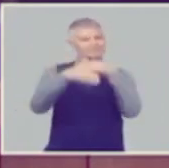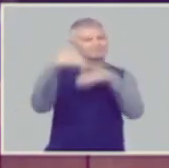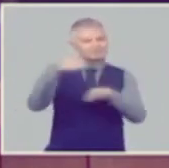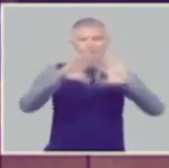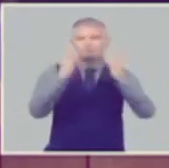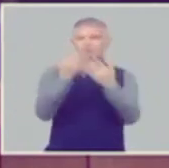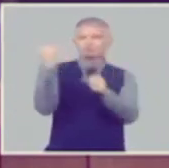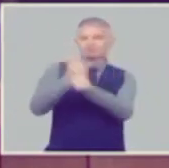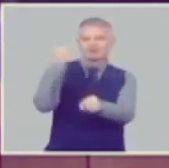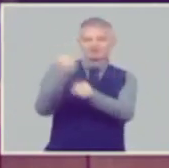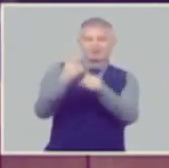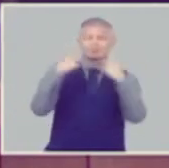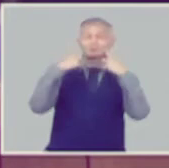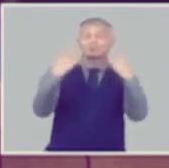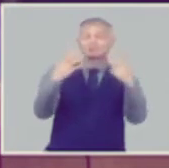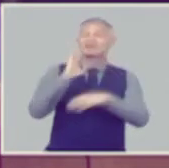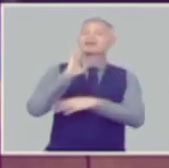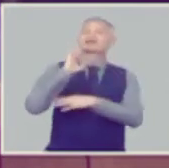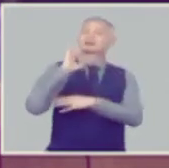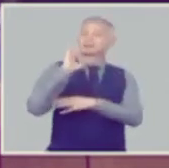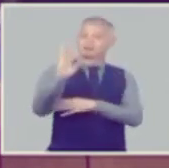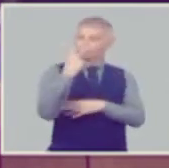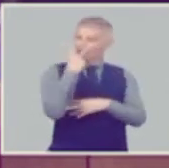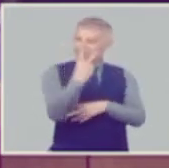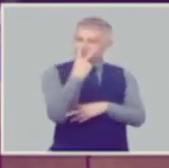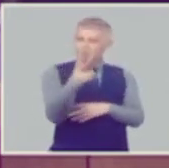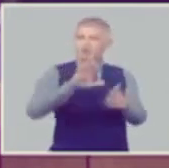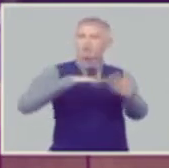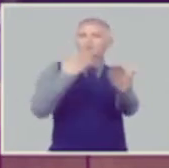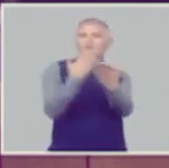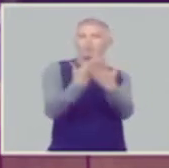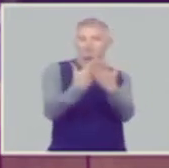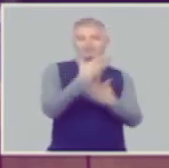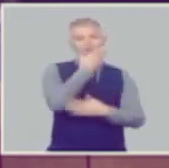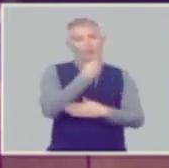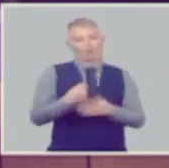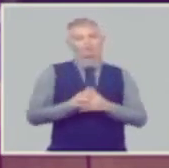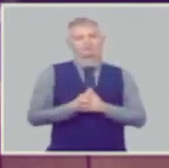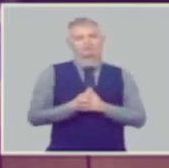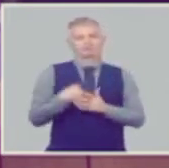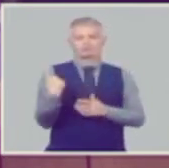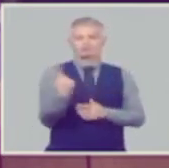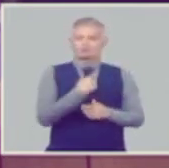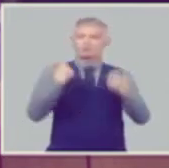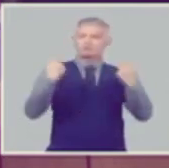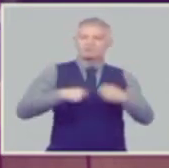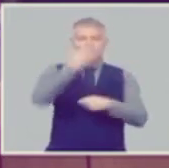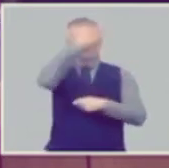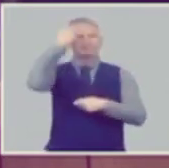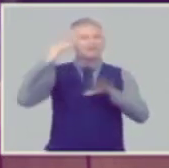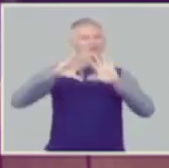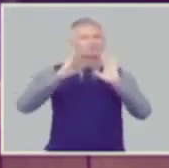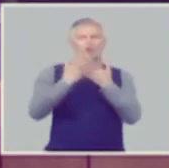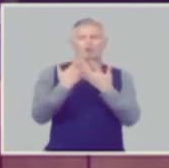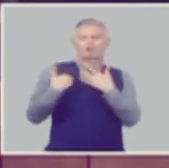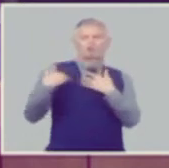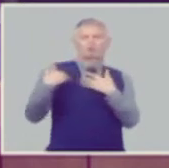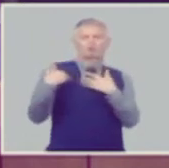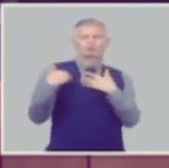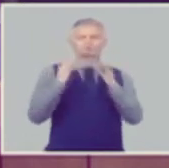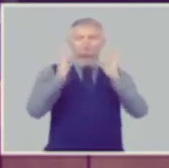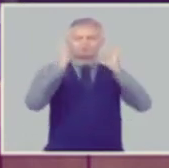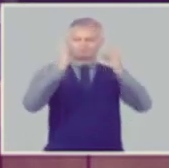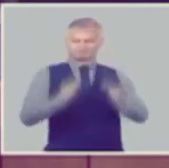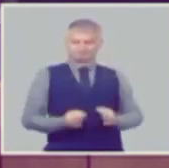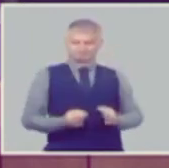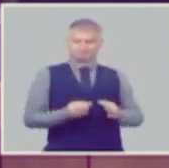con respeto y atención a sus propuestas. Hay que desterrar definitivamente la formalidad en las respuestas a la